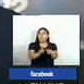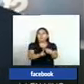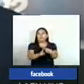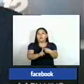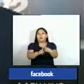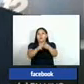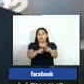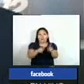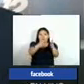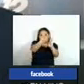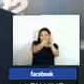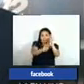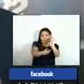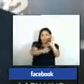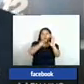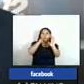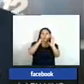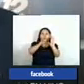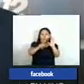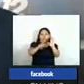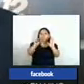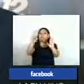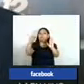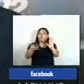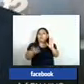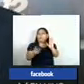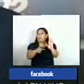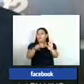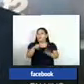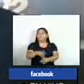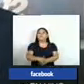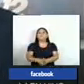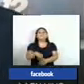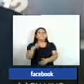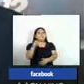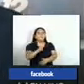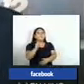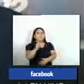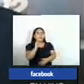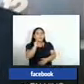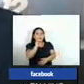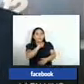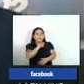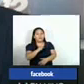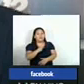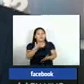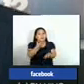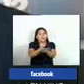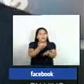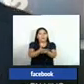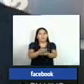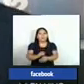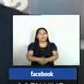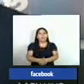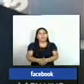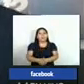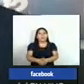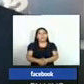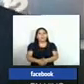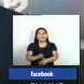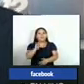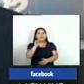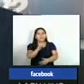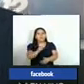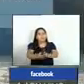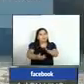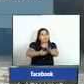resoluciones sean vinculantes en la región? exacto esa es la primer propuesta y eso es el punto de partida